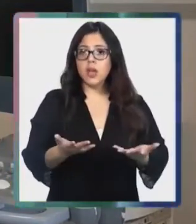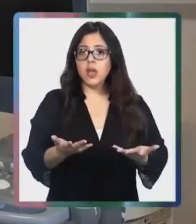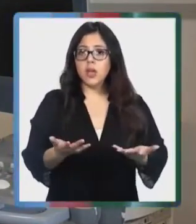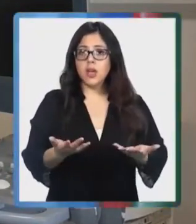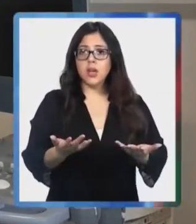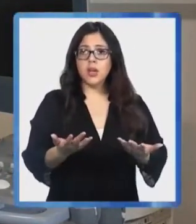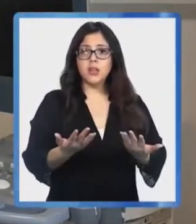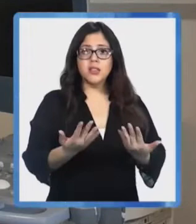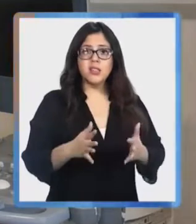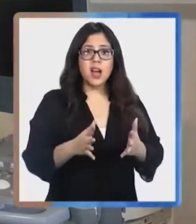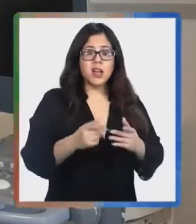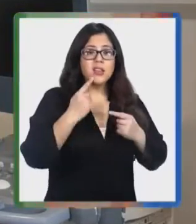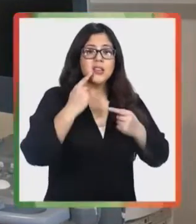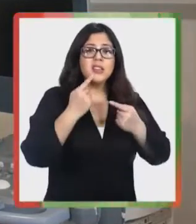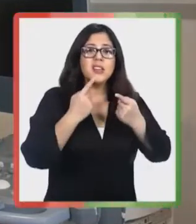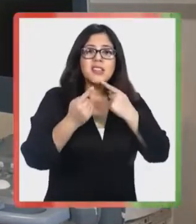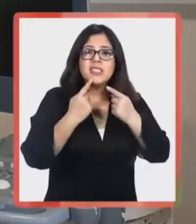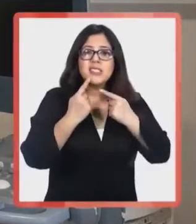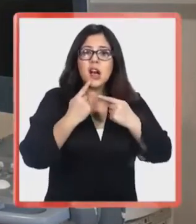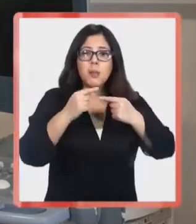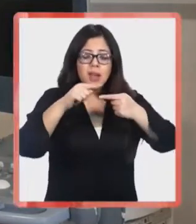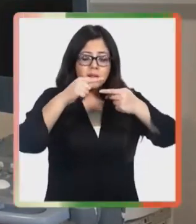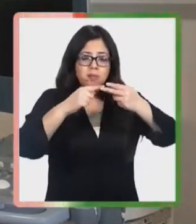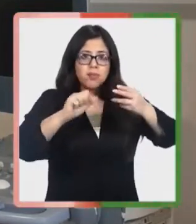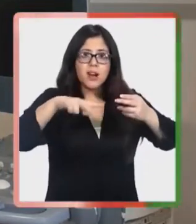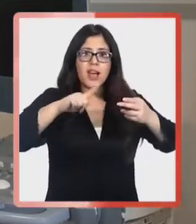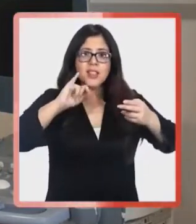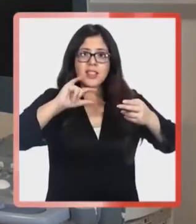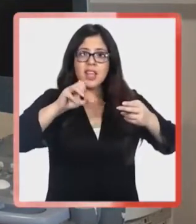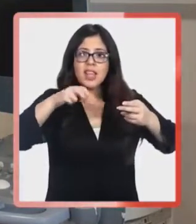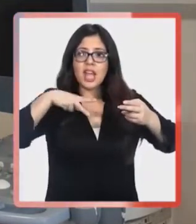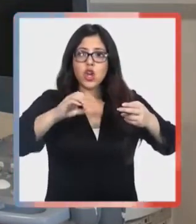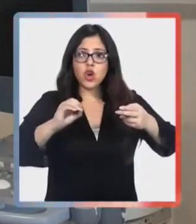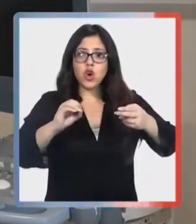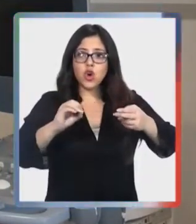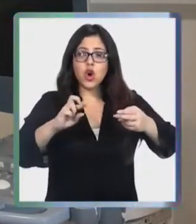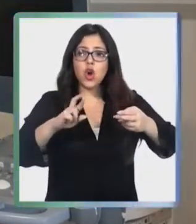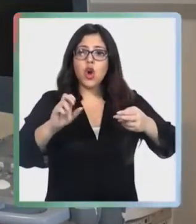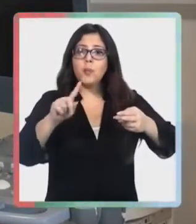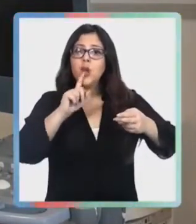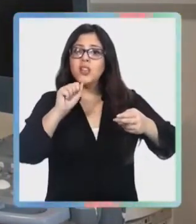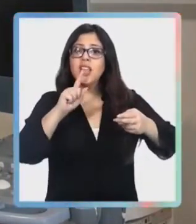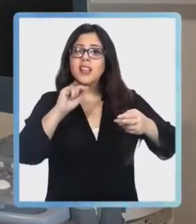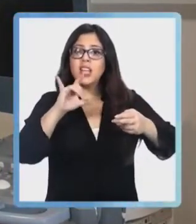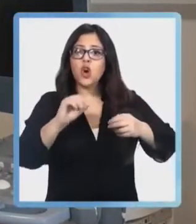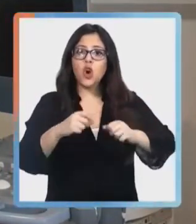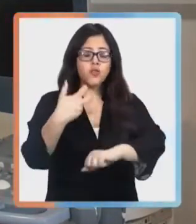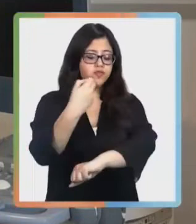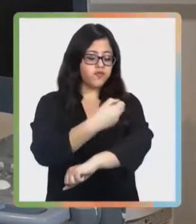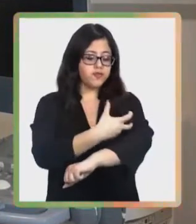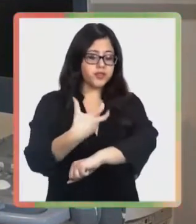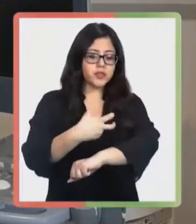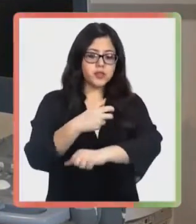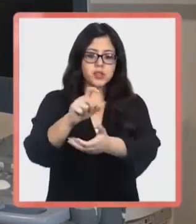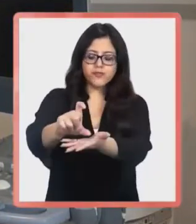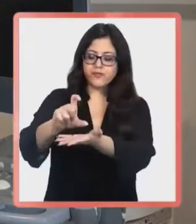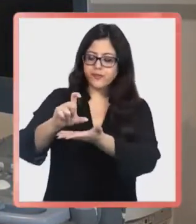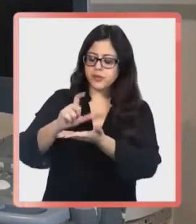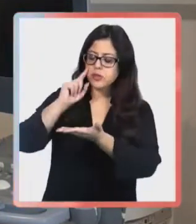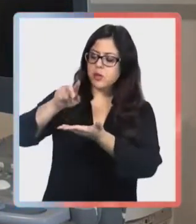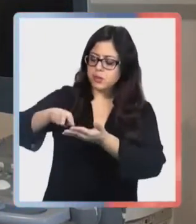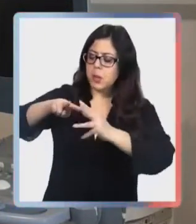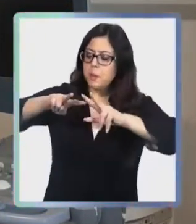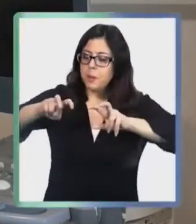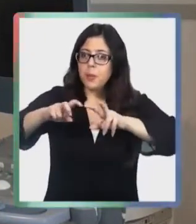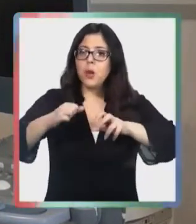hacer un antígeno prostático que es un examen que se hace se toma en sangre y nosotros con esto podemos tener una determinación